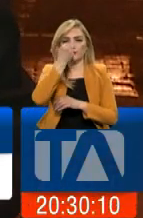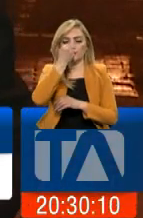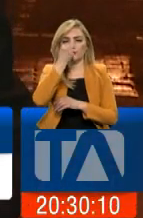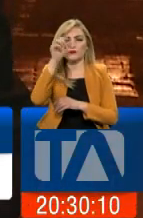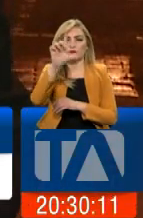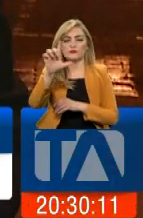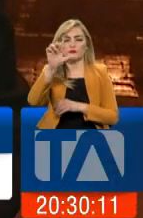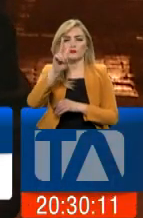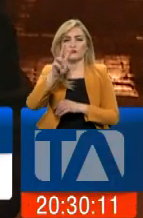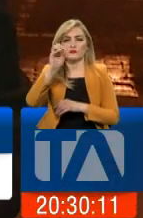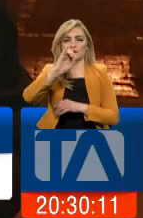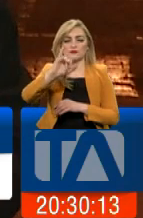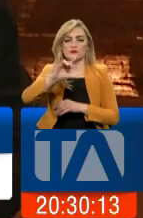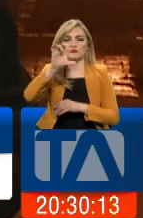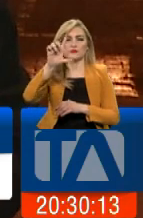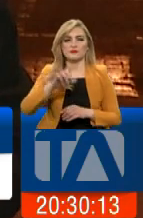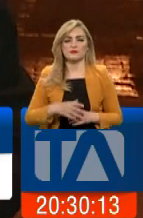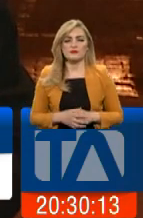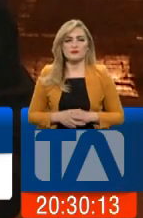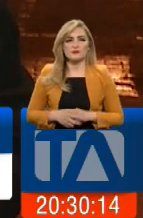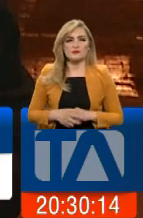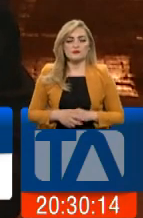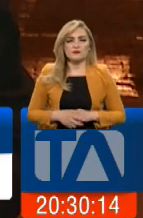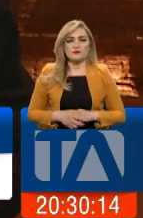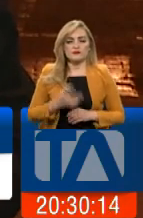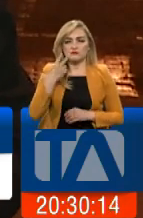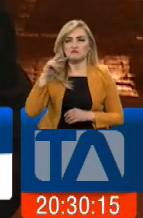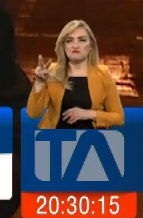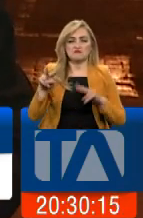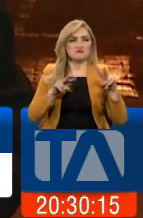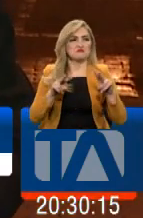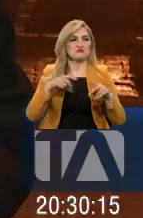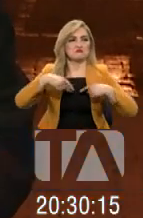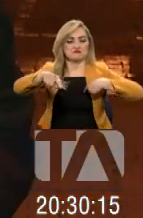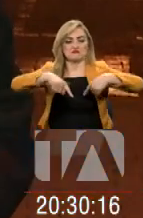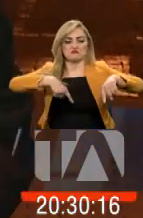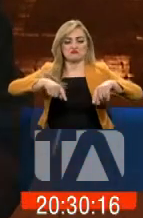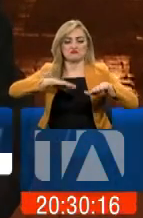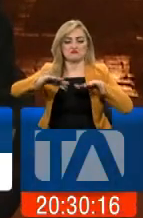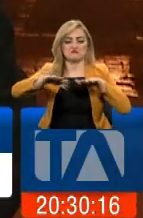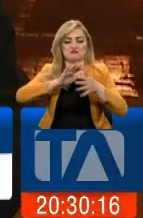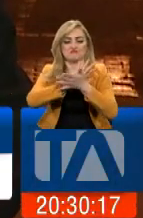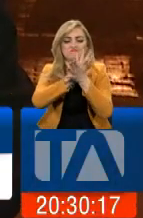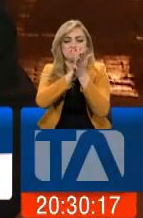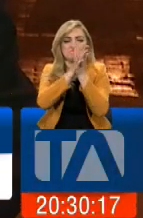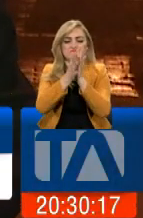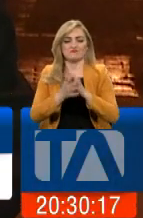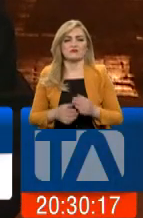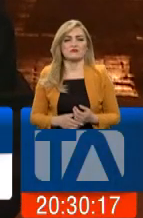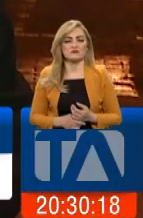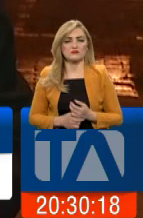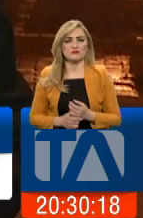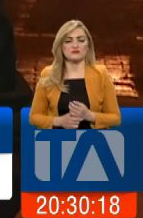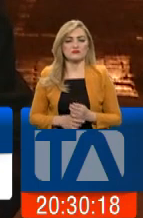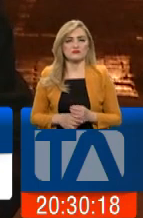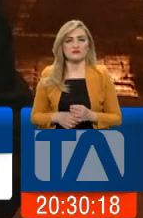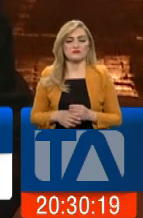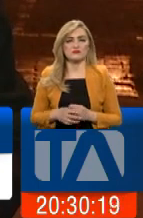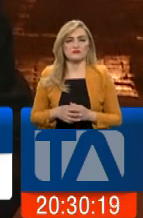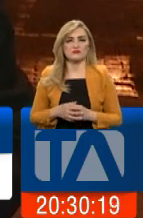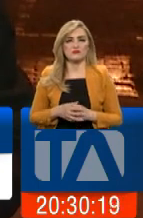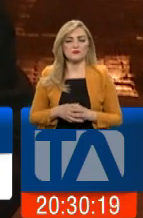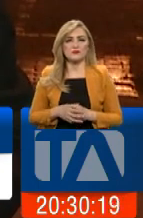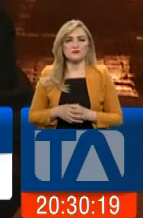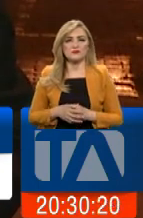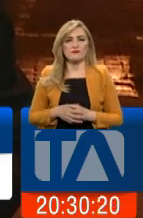lunes 20 de julio. Como ustedes pueden observar, ya no hay transeúntes en las calles y son muy pocos los vehículos que circulan a esta